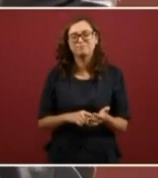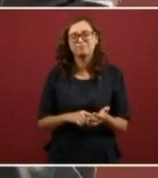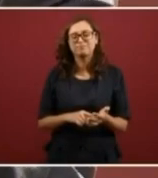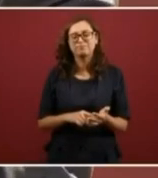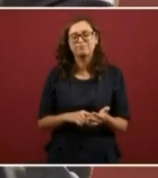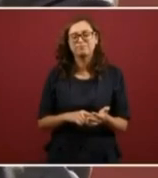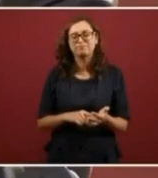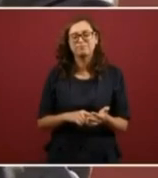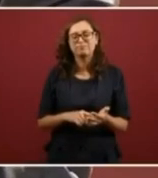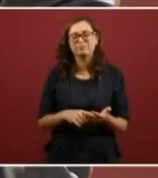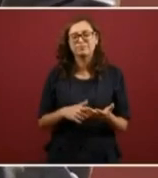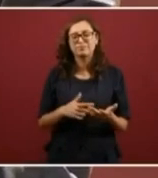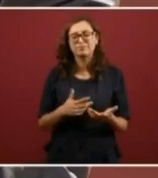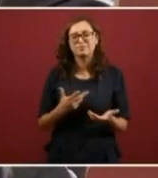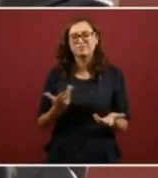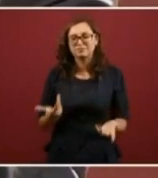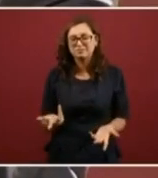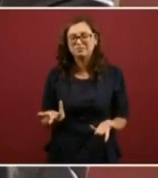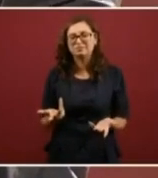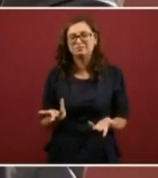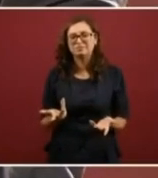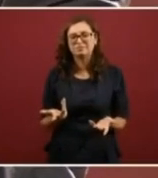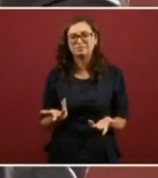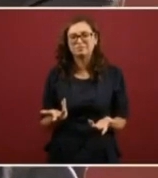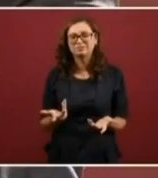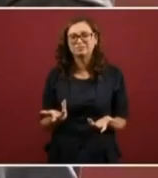el apoyo, el respaldo a quienes